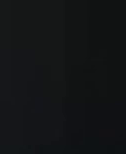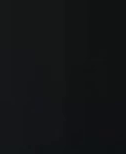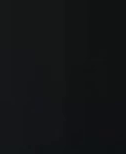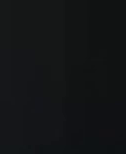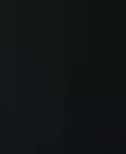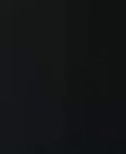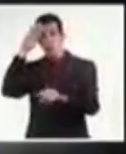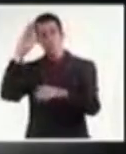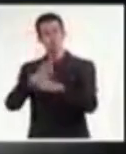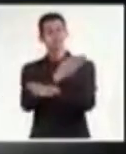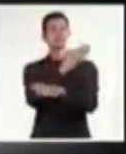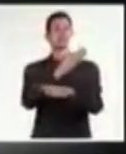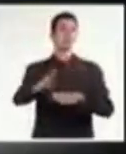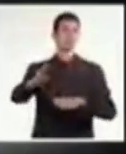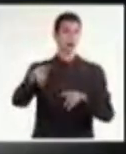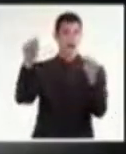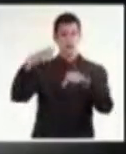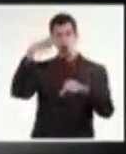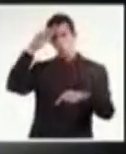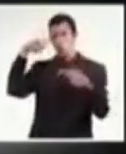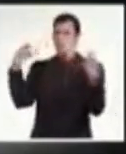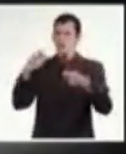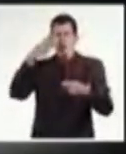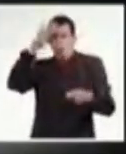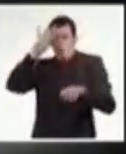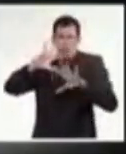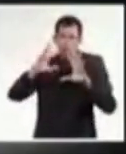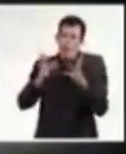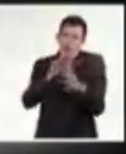los cubanos tienen que salir a la calle masivamente,